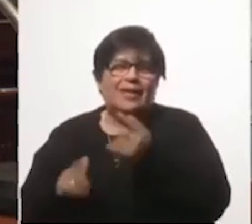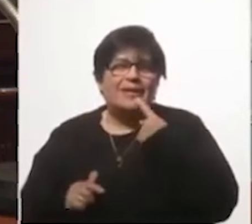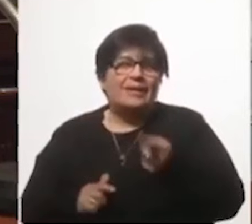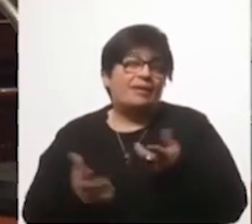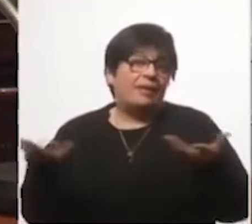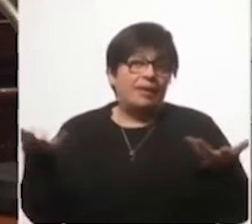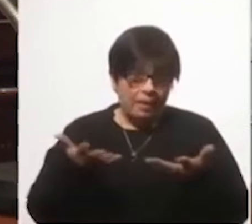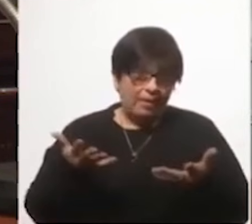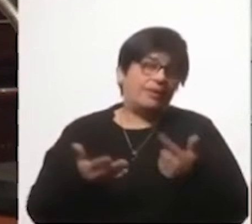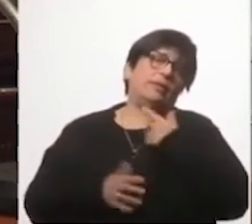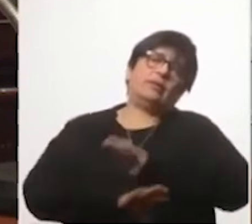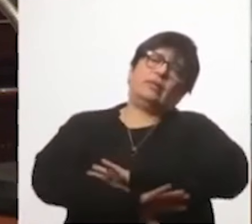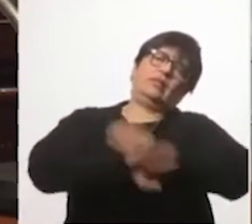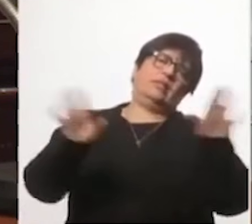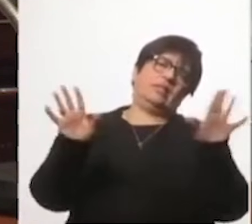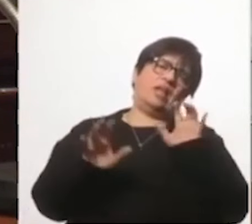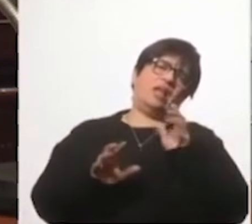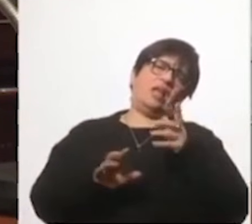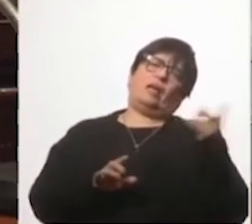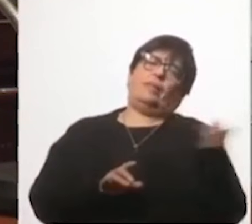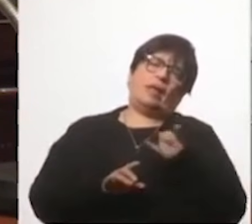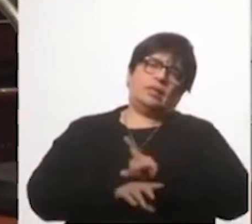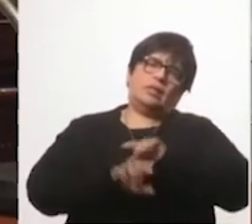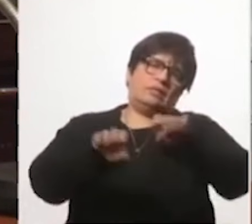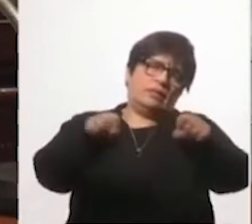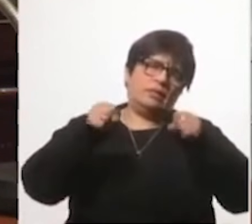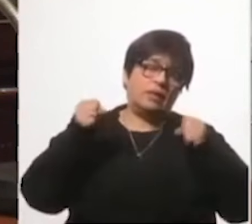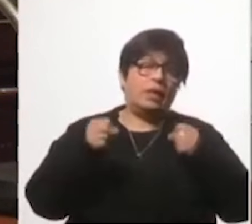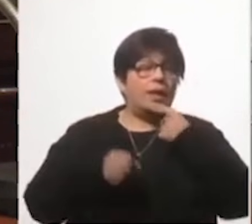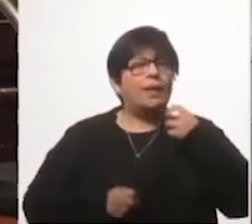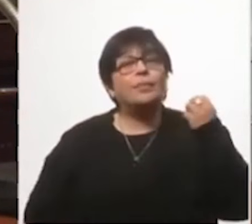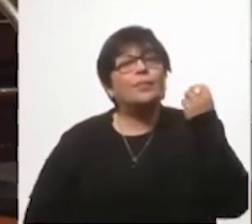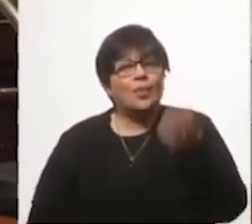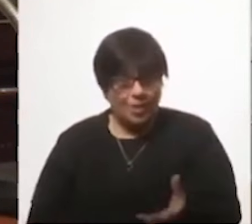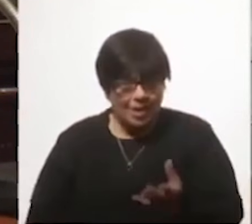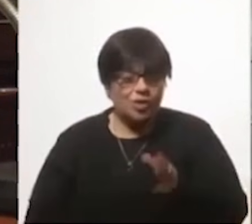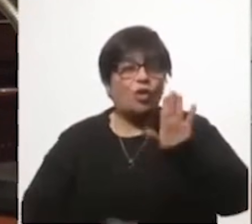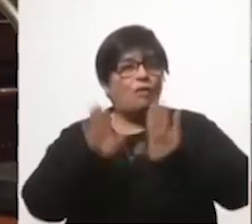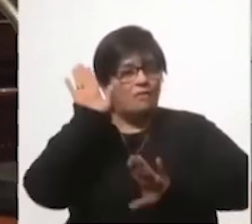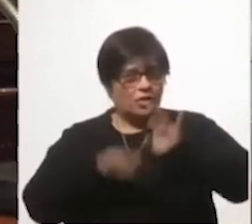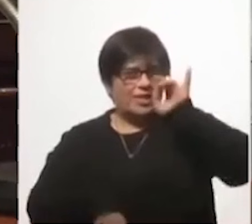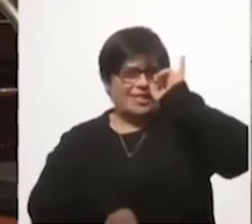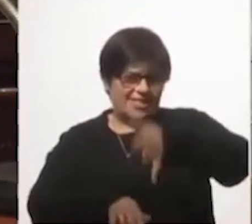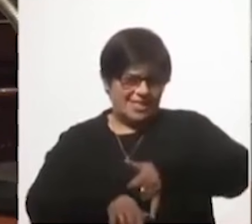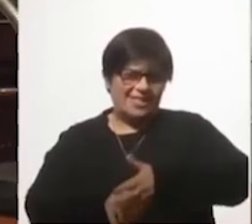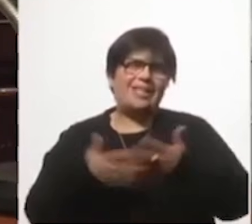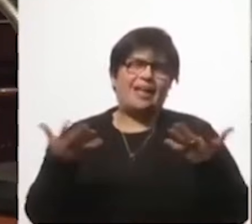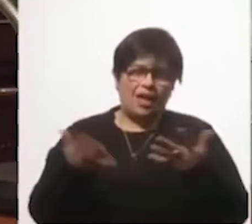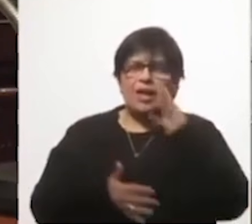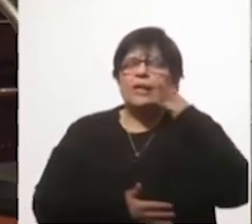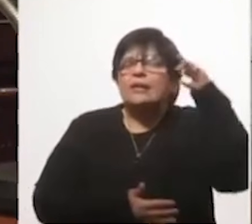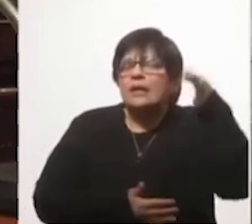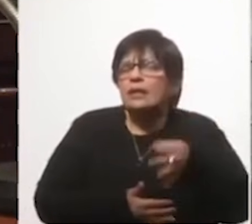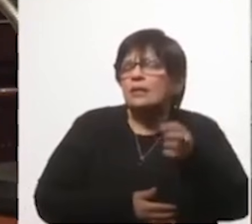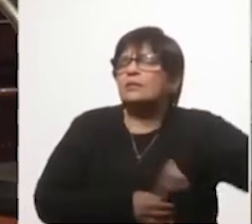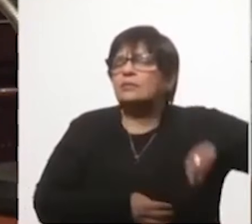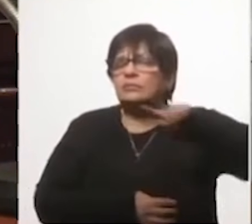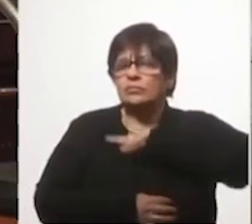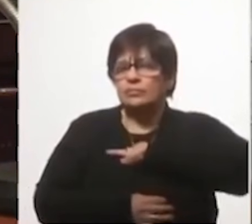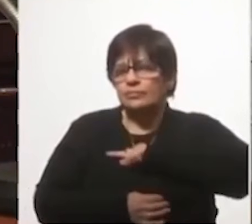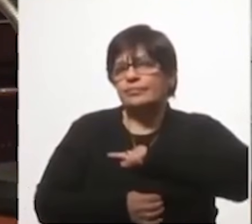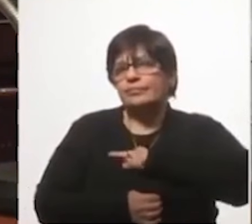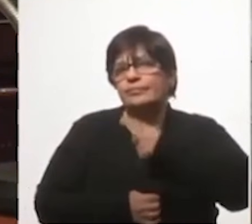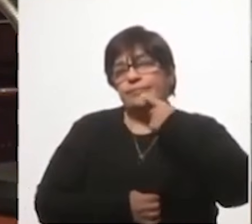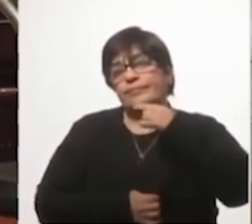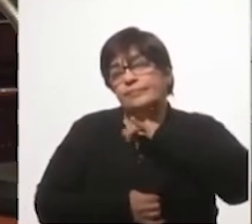Entonces, que se deje de mentirle a la gente. Por eso votamos afirmativo, creemos que